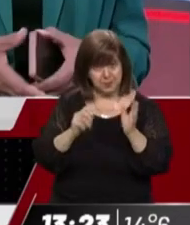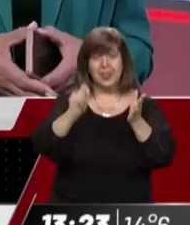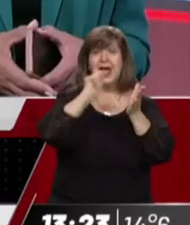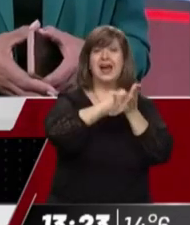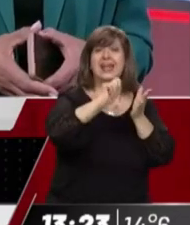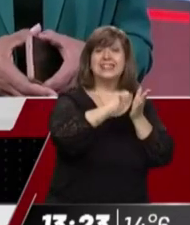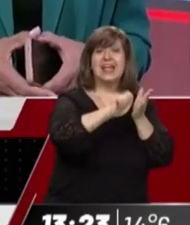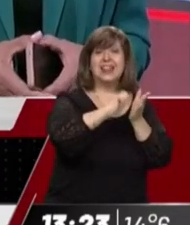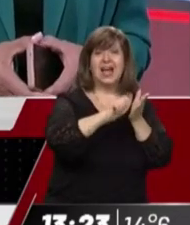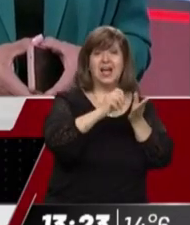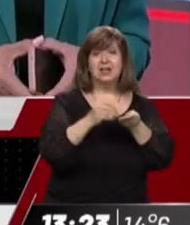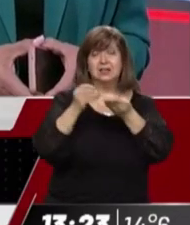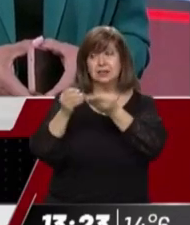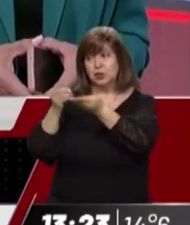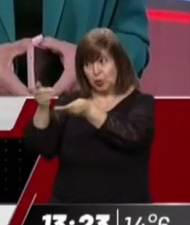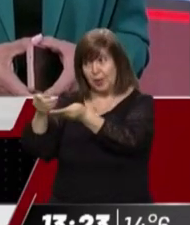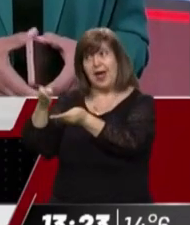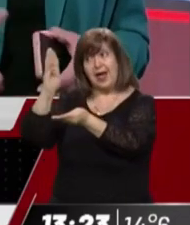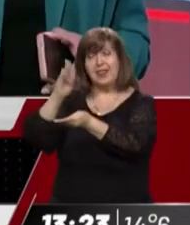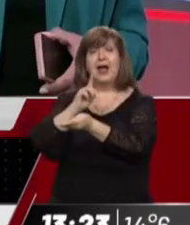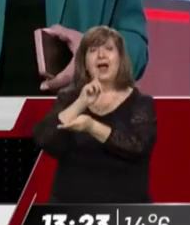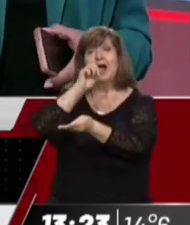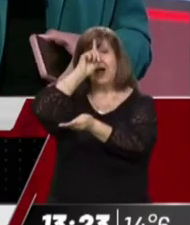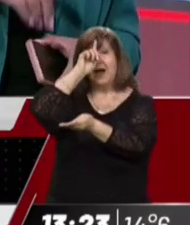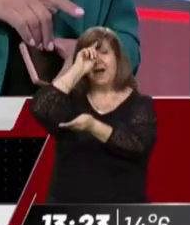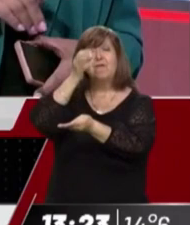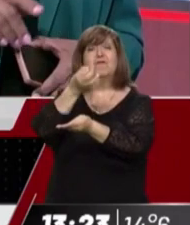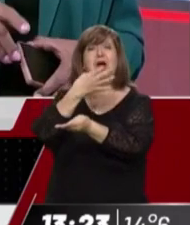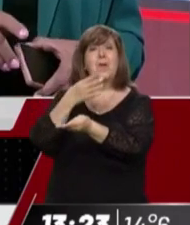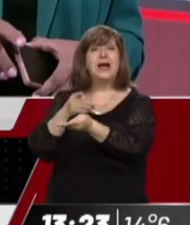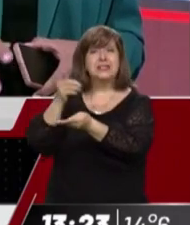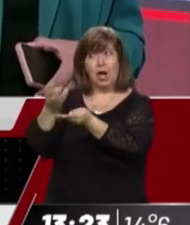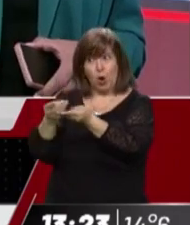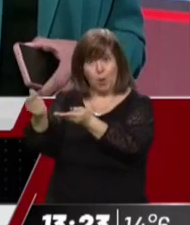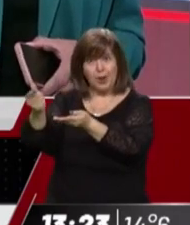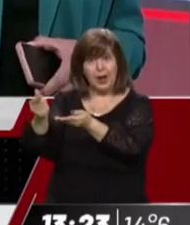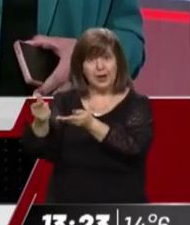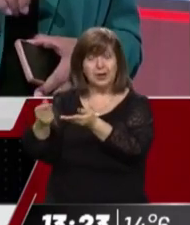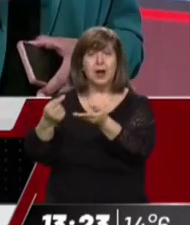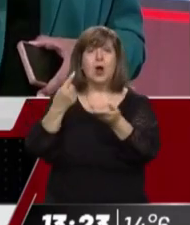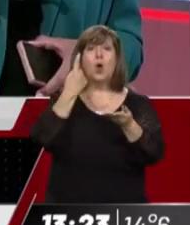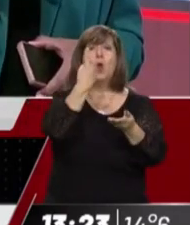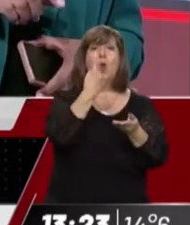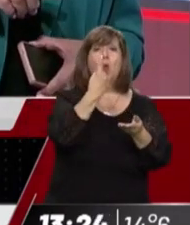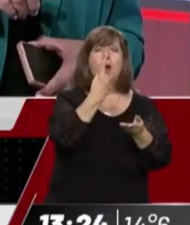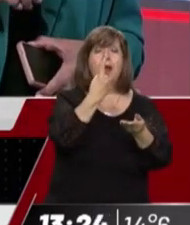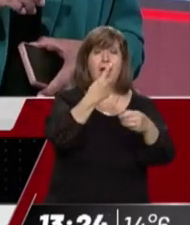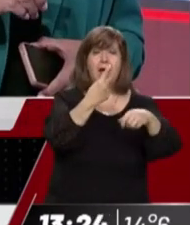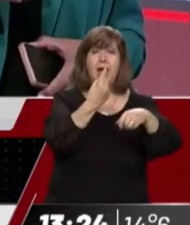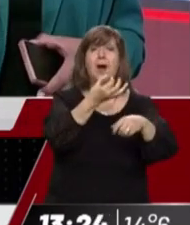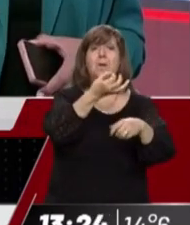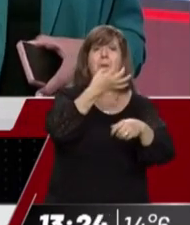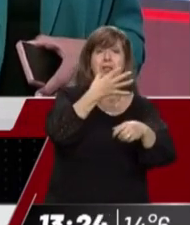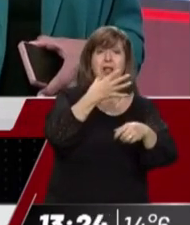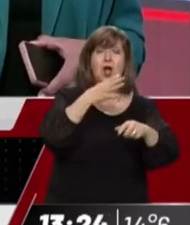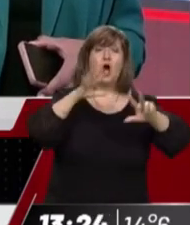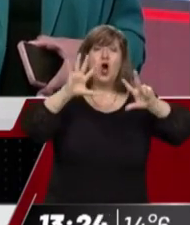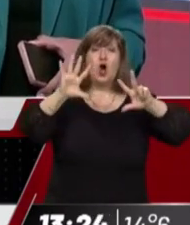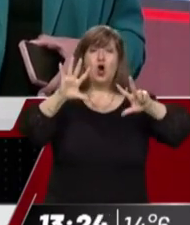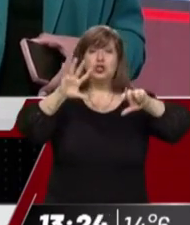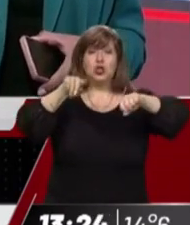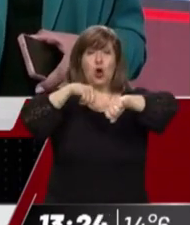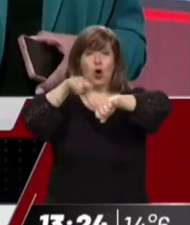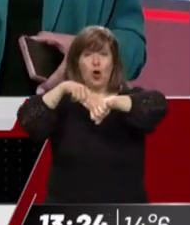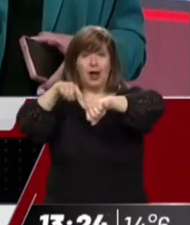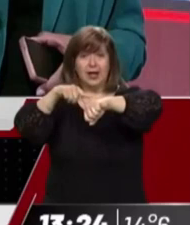pasara nada y lo puede hacer en casa tranquilamente, y el niño que está viendo o el adolescente que está viendo en casa también copia ese